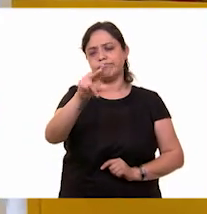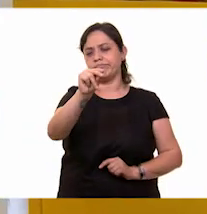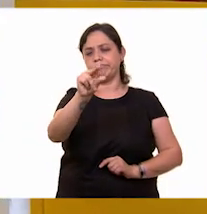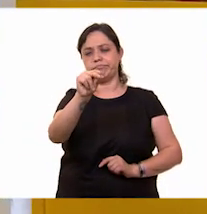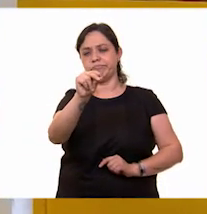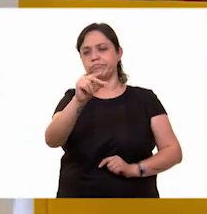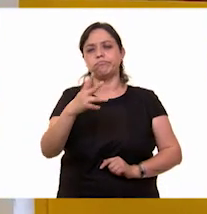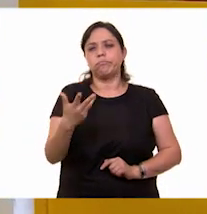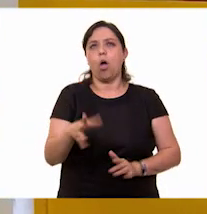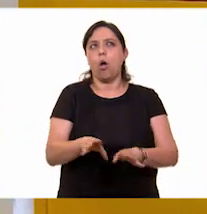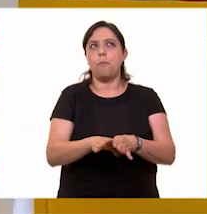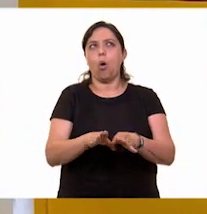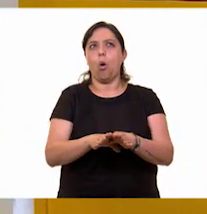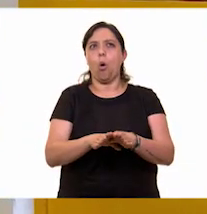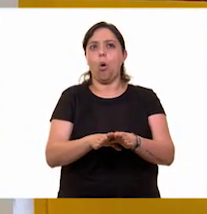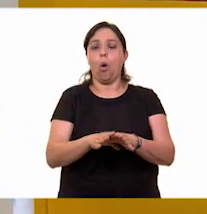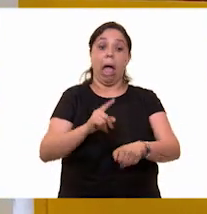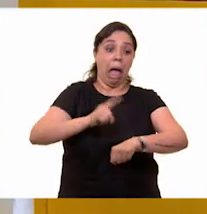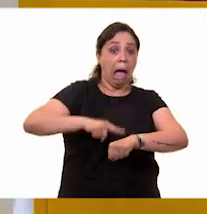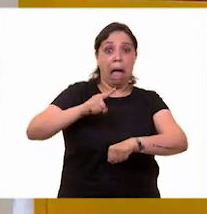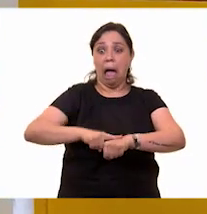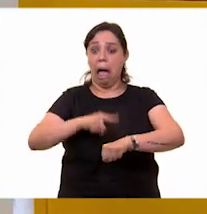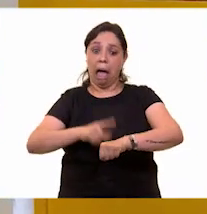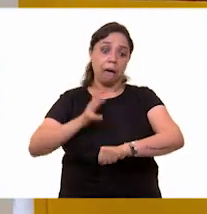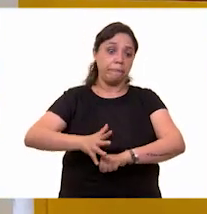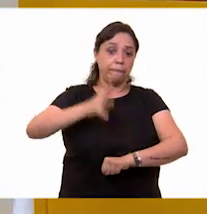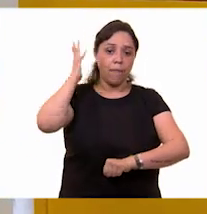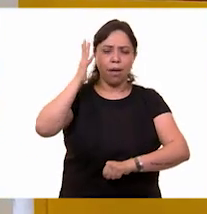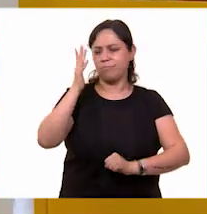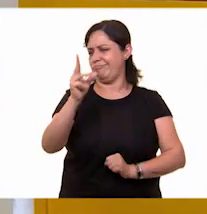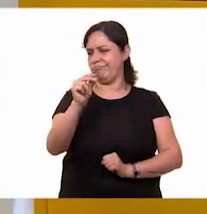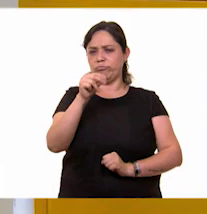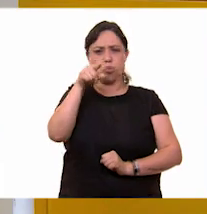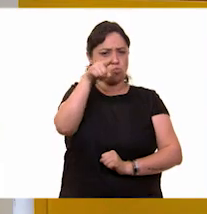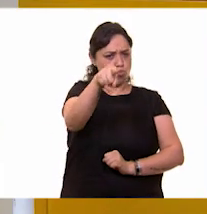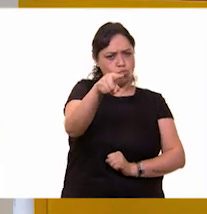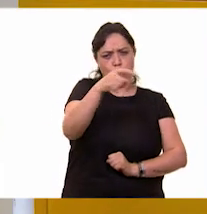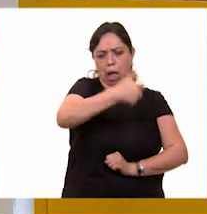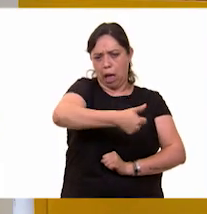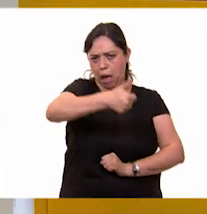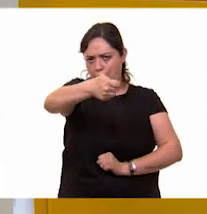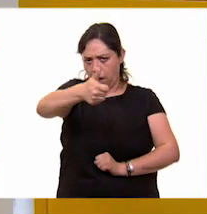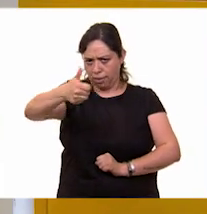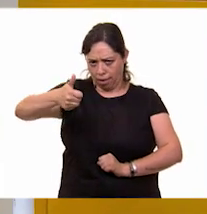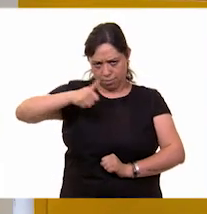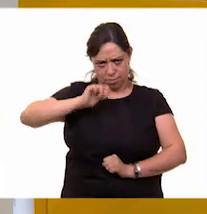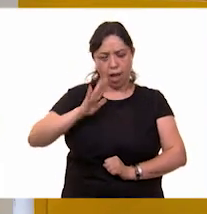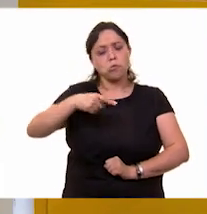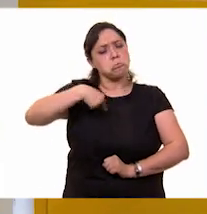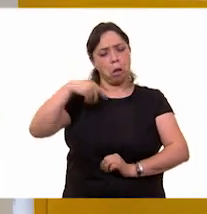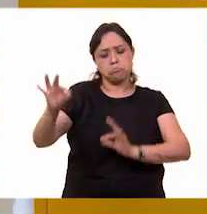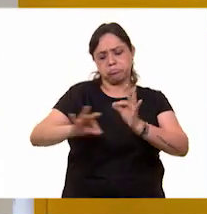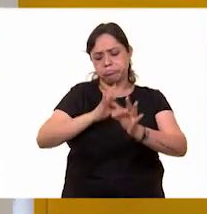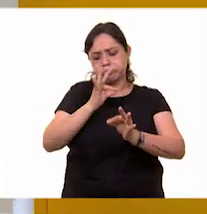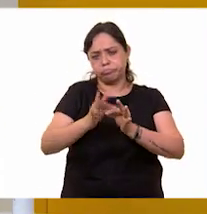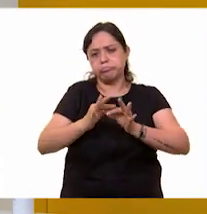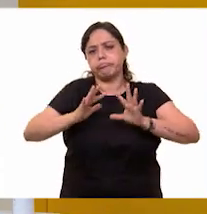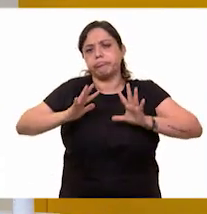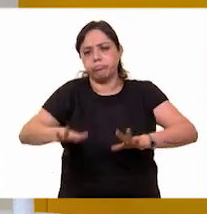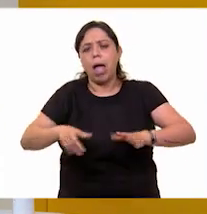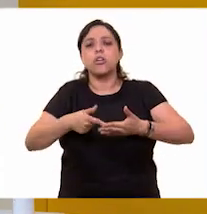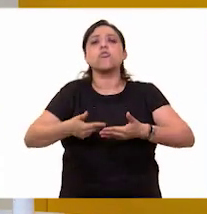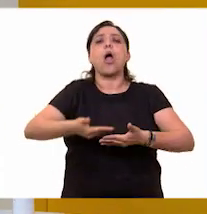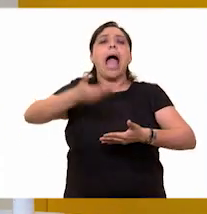una cuestión de tiempo y velocidad, no. Cada quien a su paso. Yo ya lo terminé, bueno, porque también ya